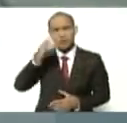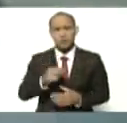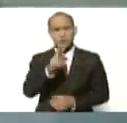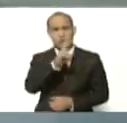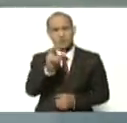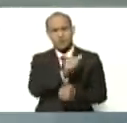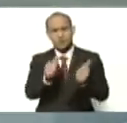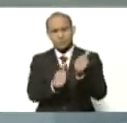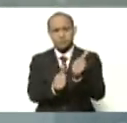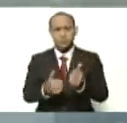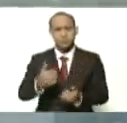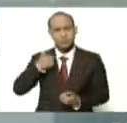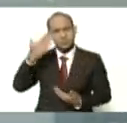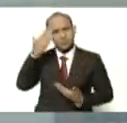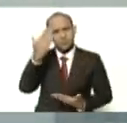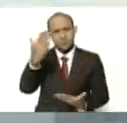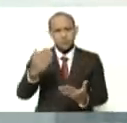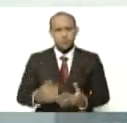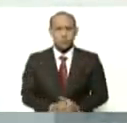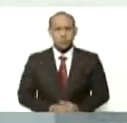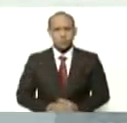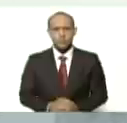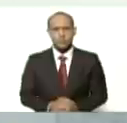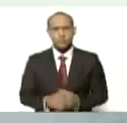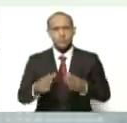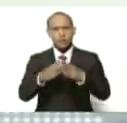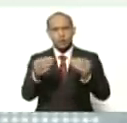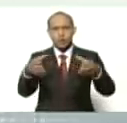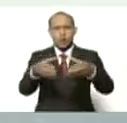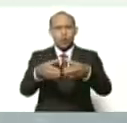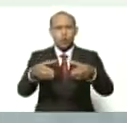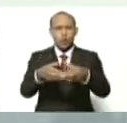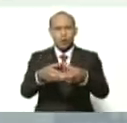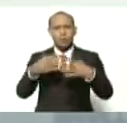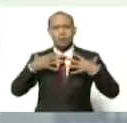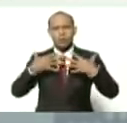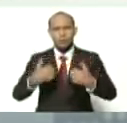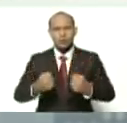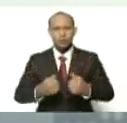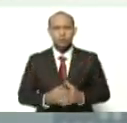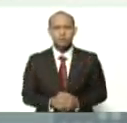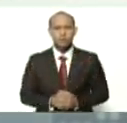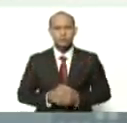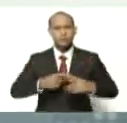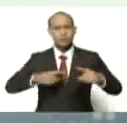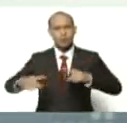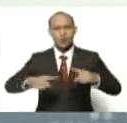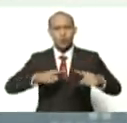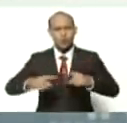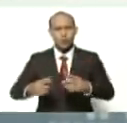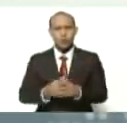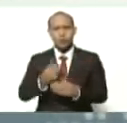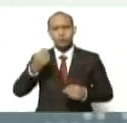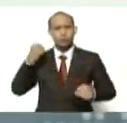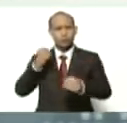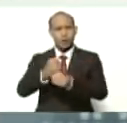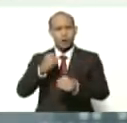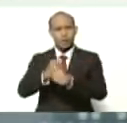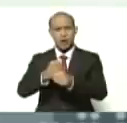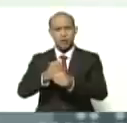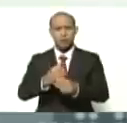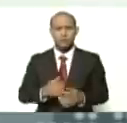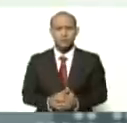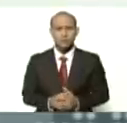vicepresidenta me saludó a todo el equipo de salud ordenado han tenido mucho trabajo